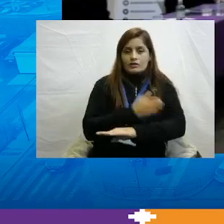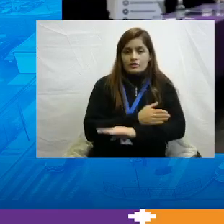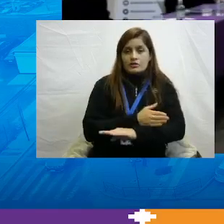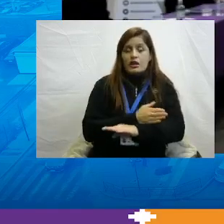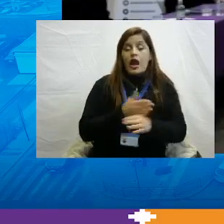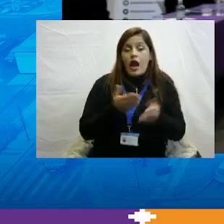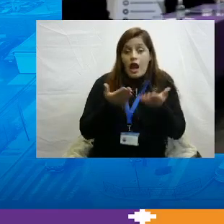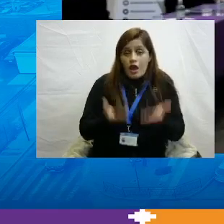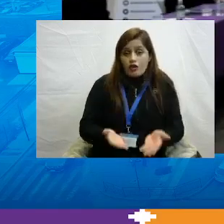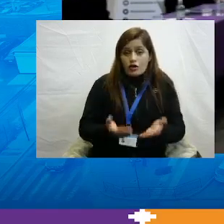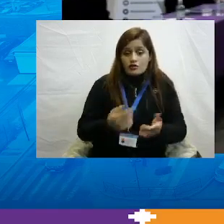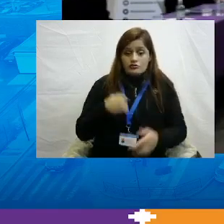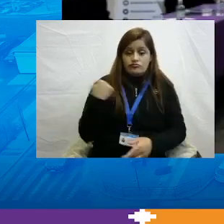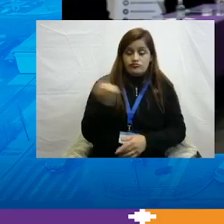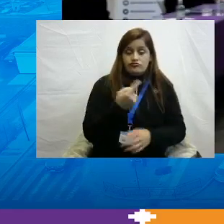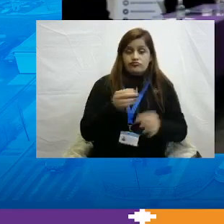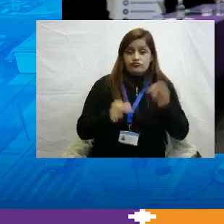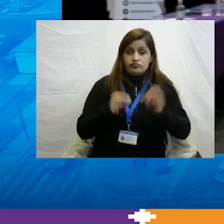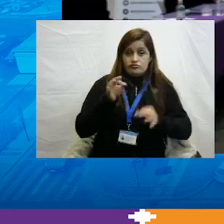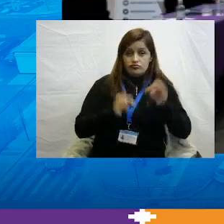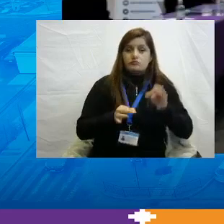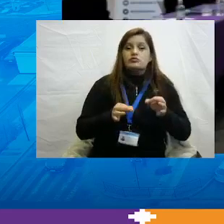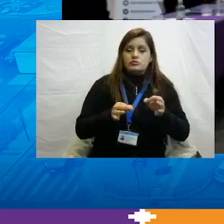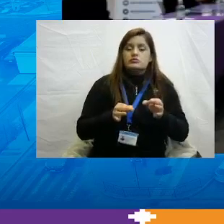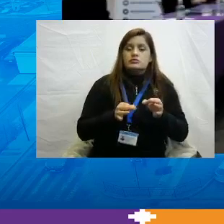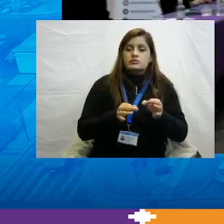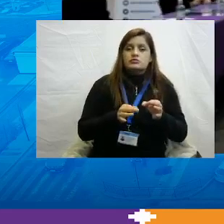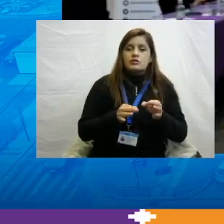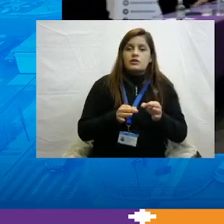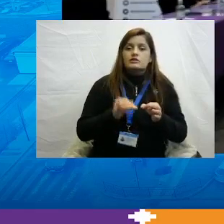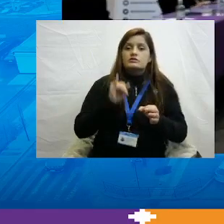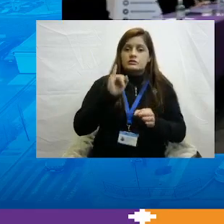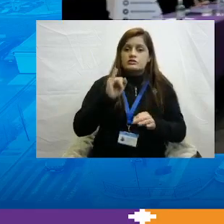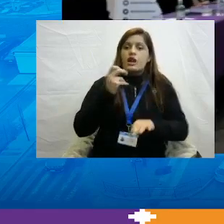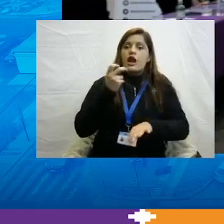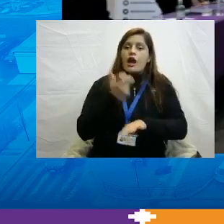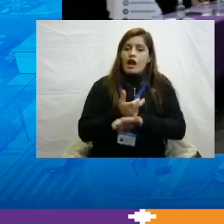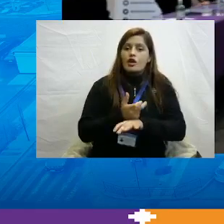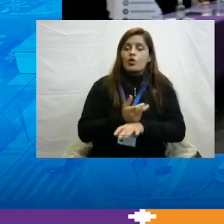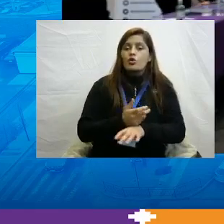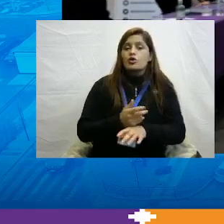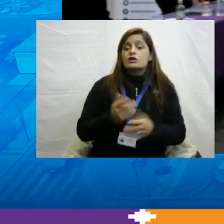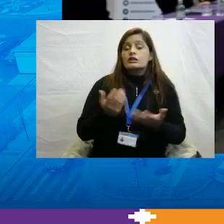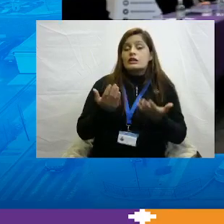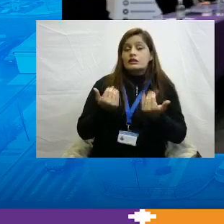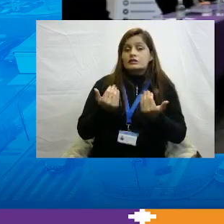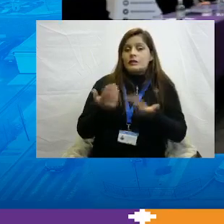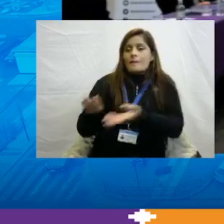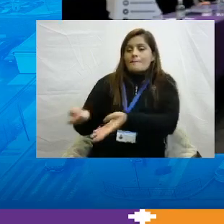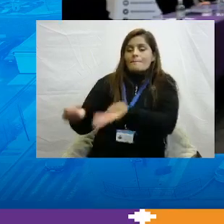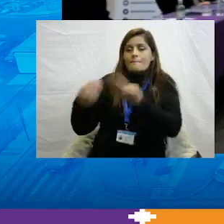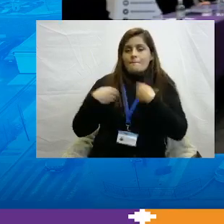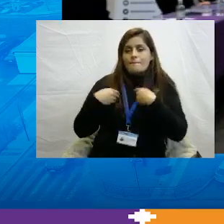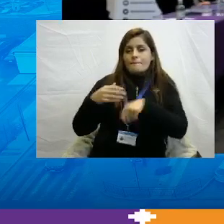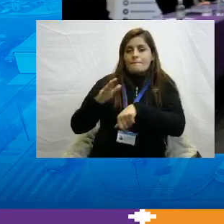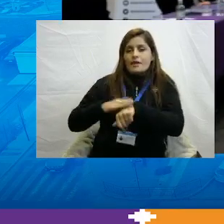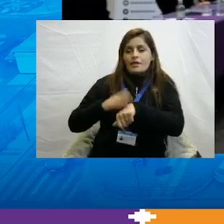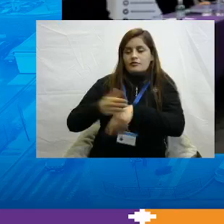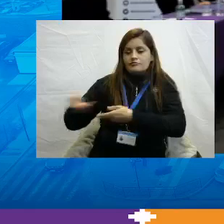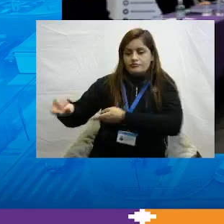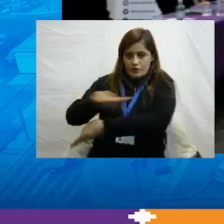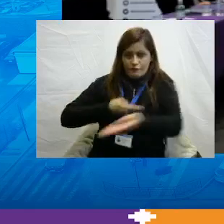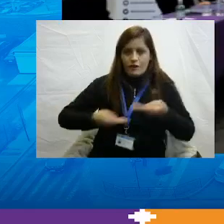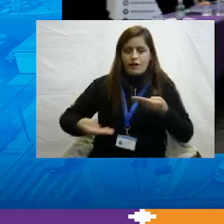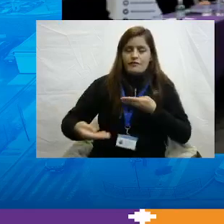para esta dirección jurídica que existen las causales de utilidad pública en este caso para requerir la restitución del terreno como son las